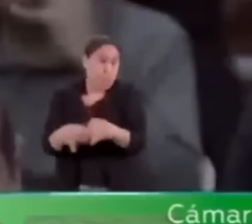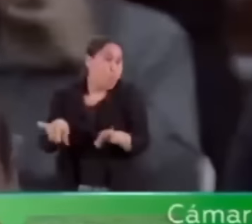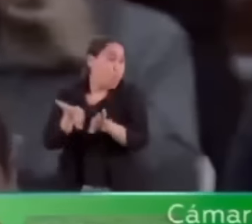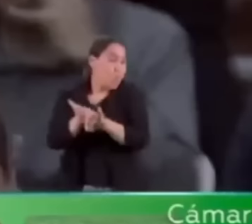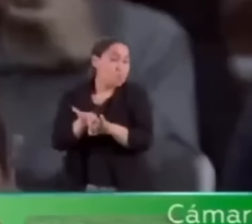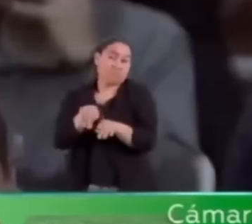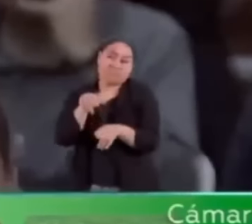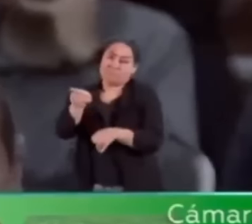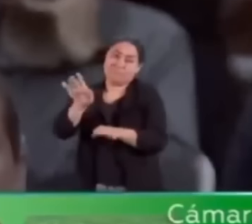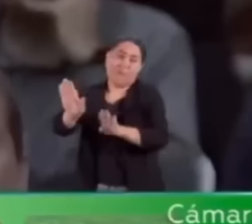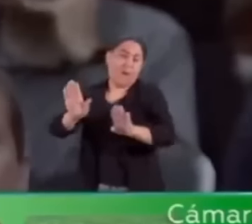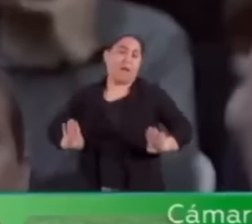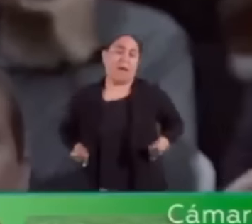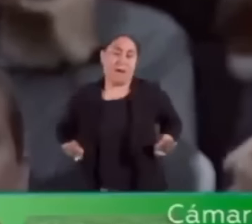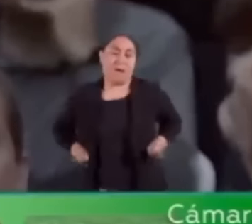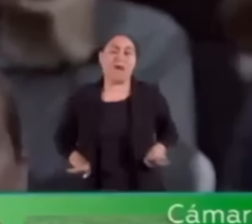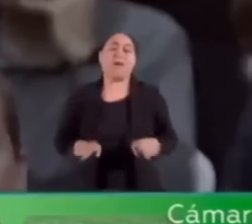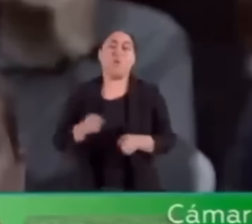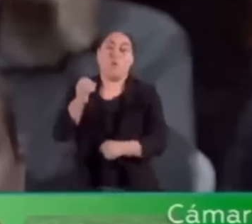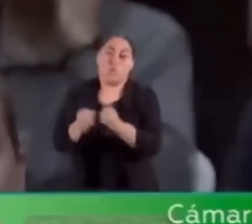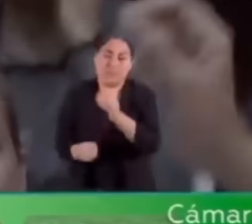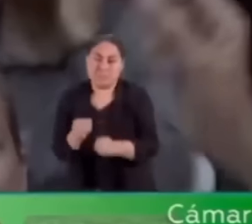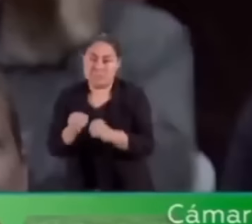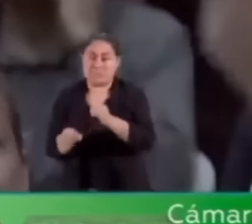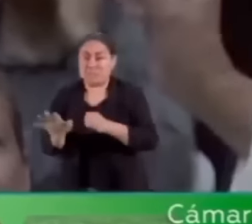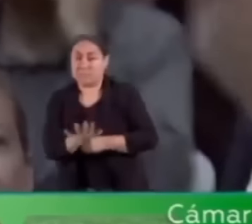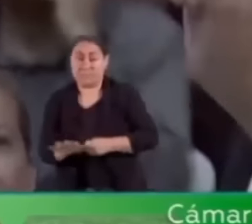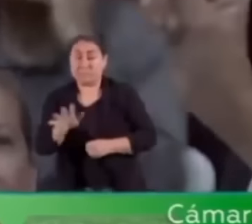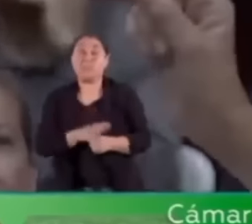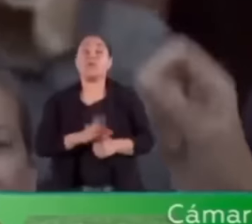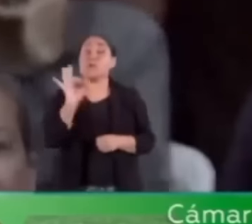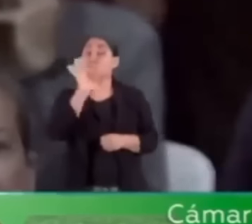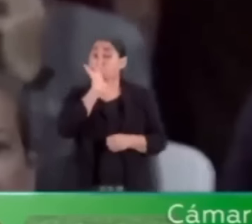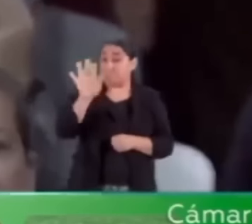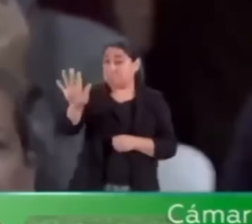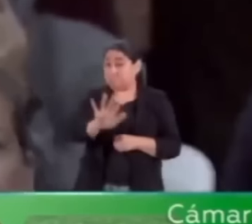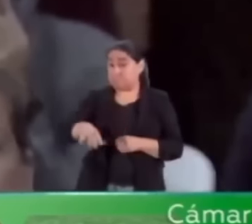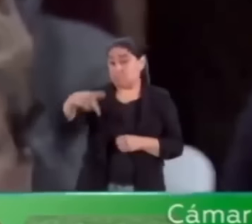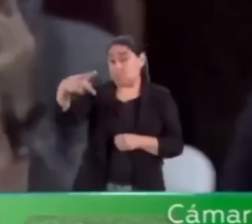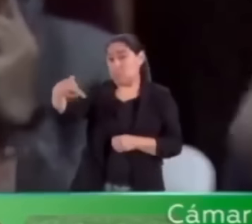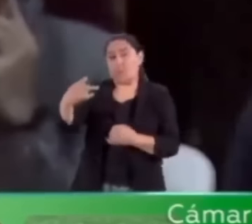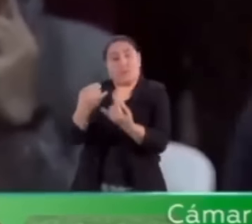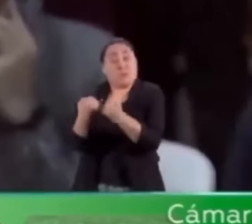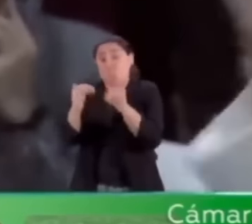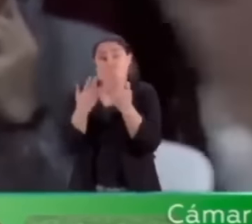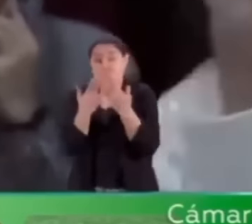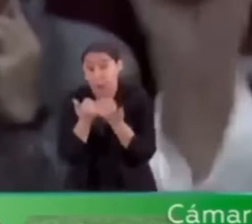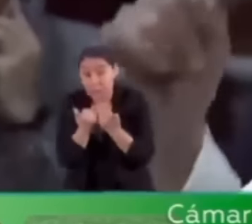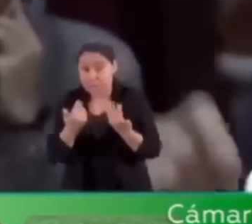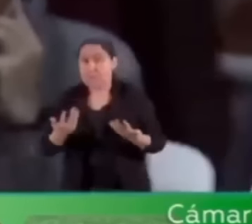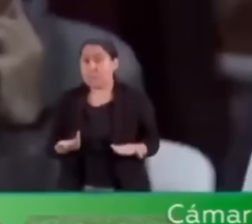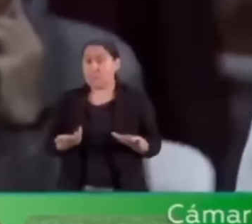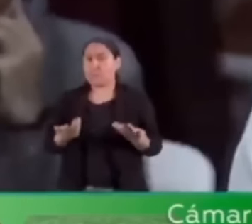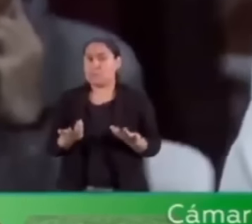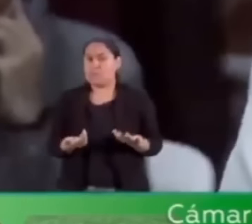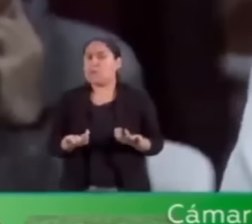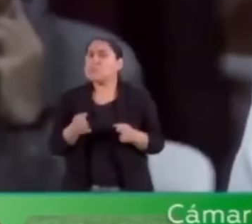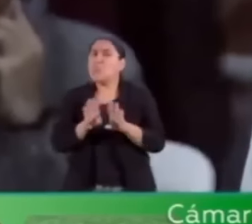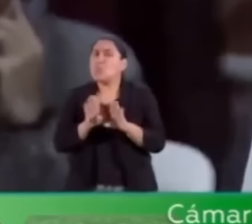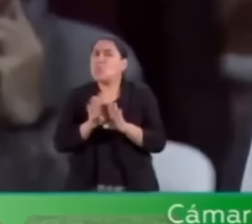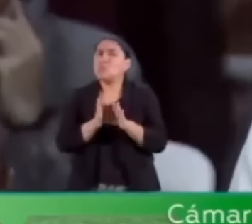la esencia del Poder Judicial. Es decir, que si no hay independencia judicial, no solo no hay acceso